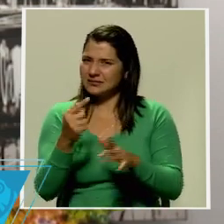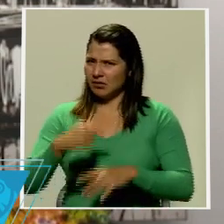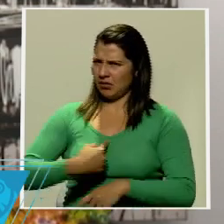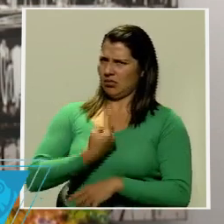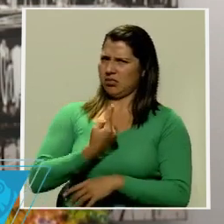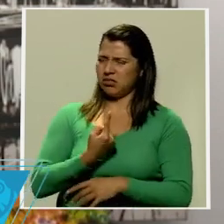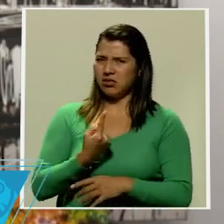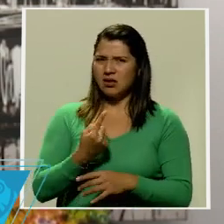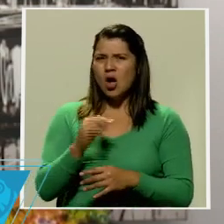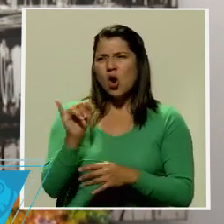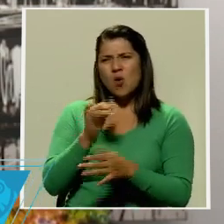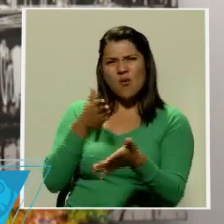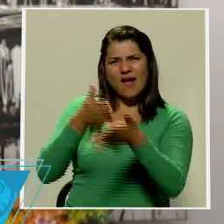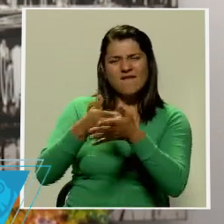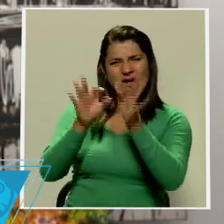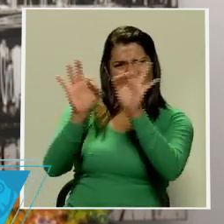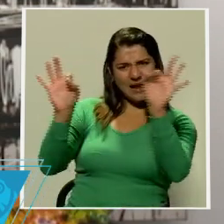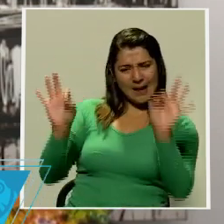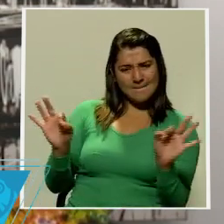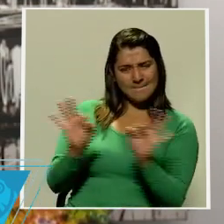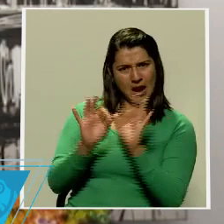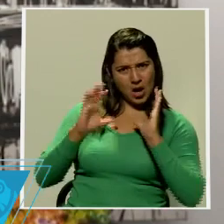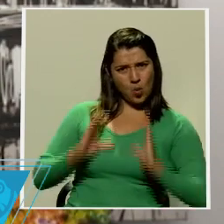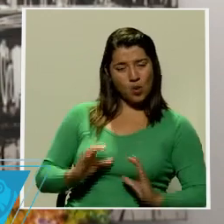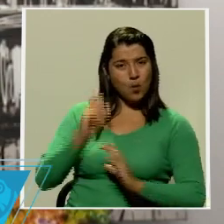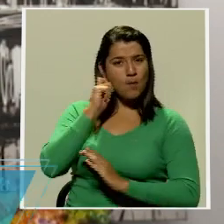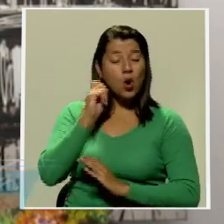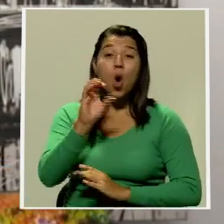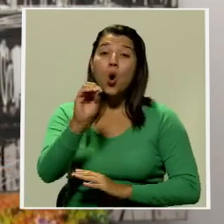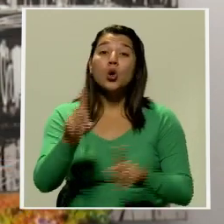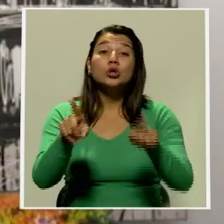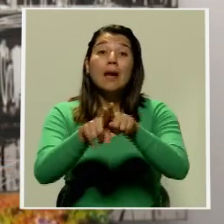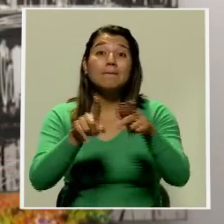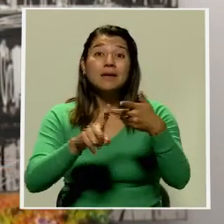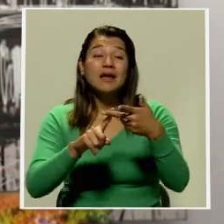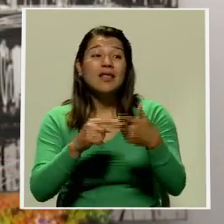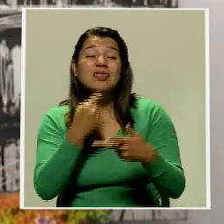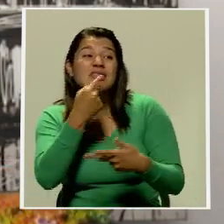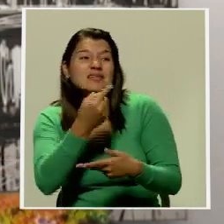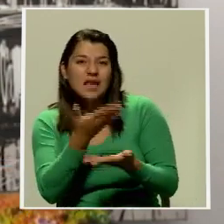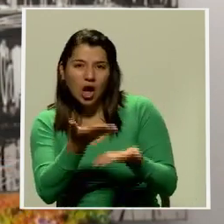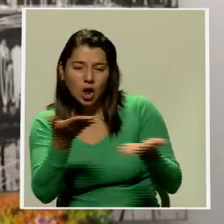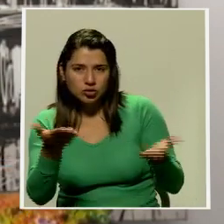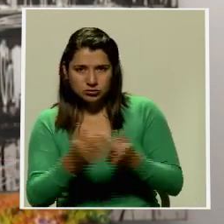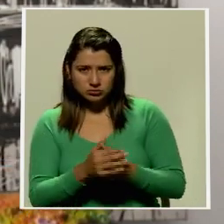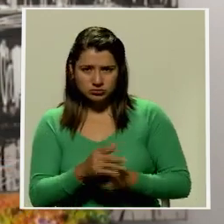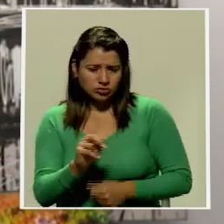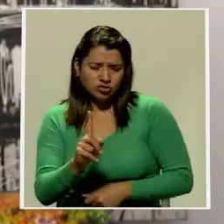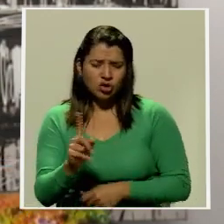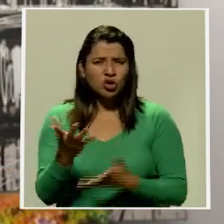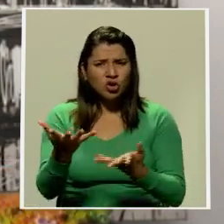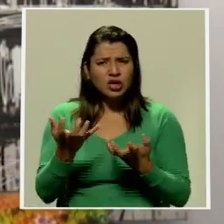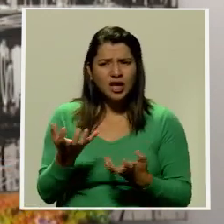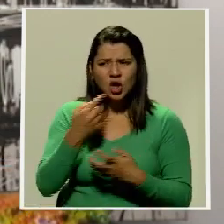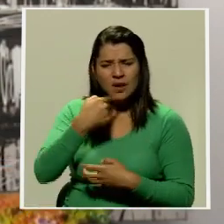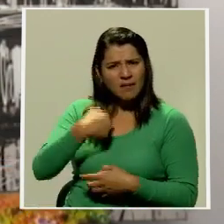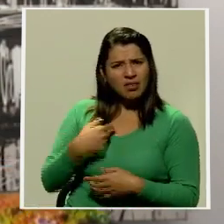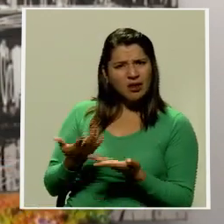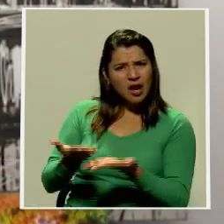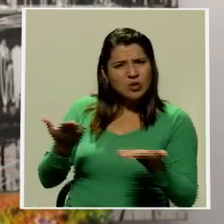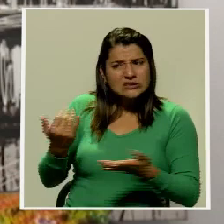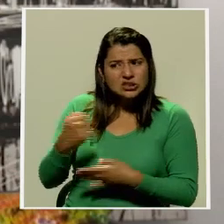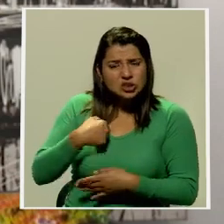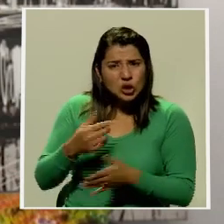la imagen del cuerpo de la mujer. También lo que es los piropos, ¿verdad? O sea, yo no tengo por qué recibir un piropo si yo no lo